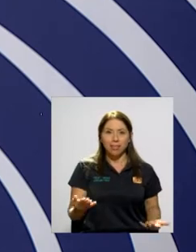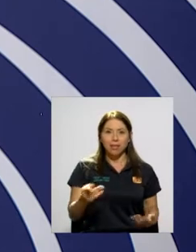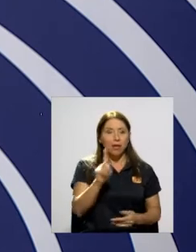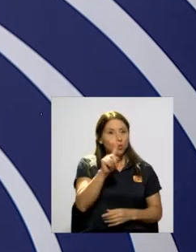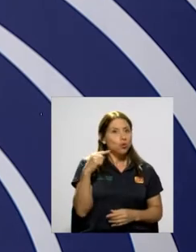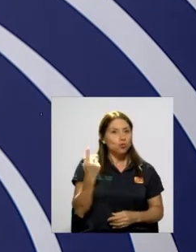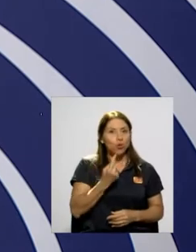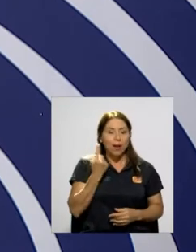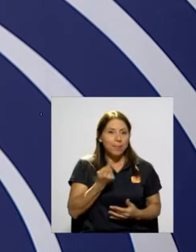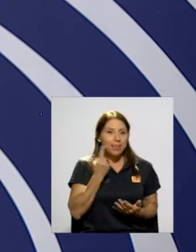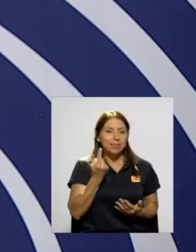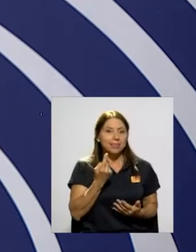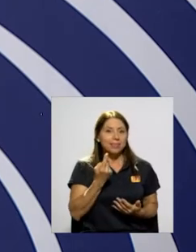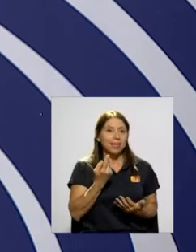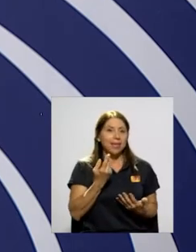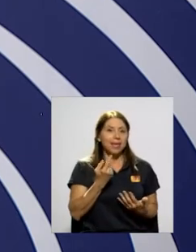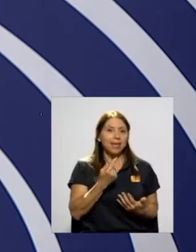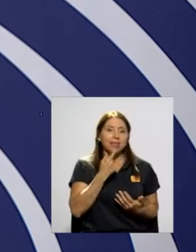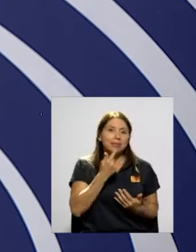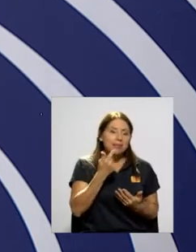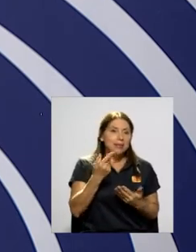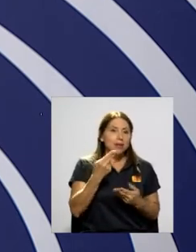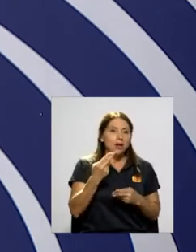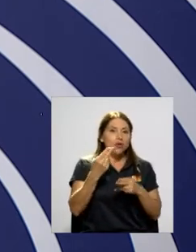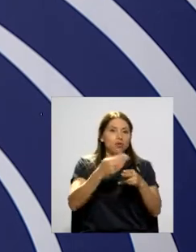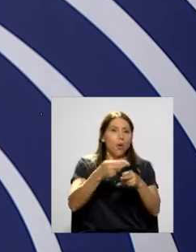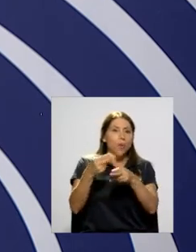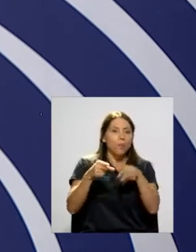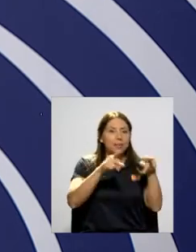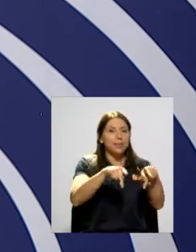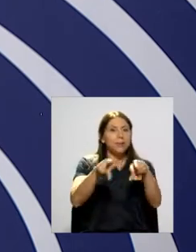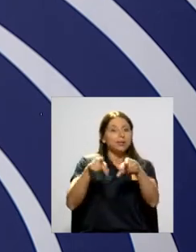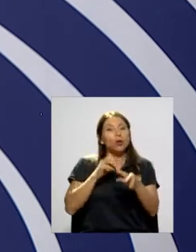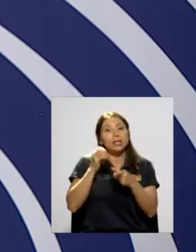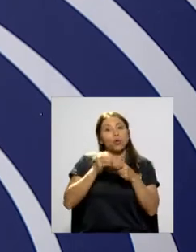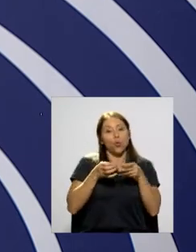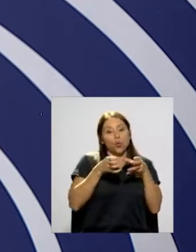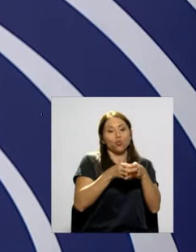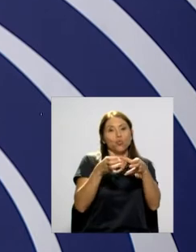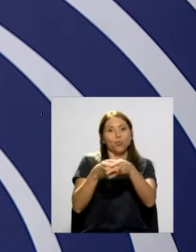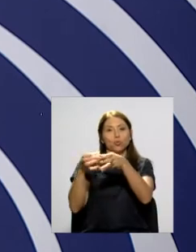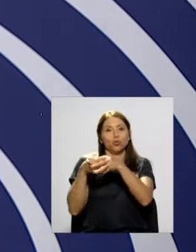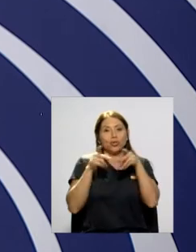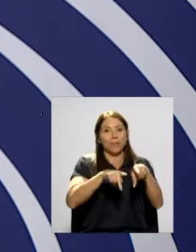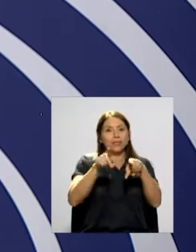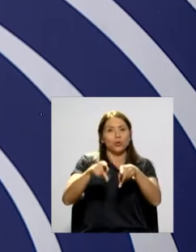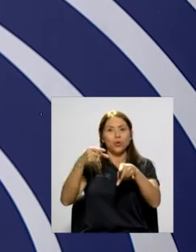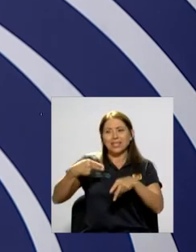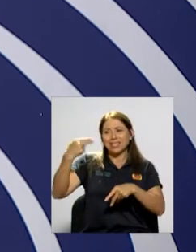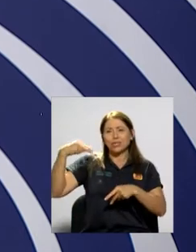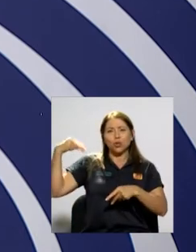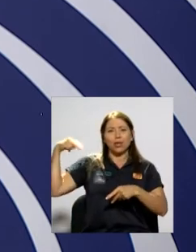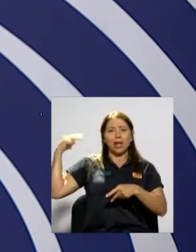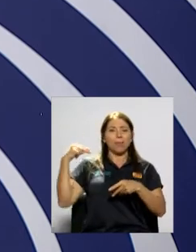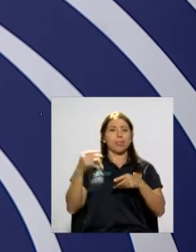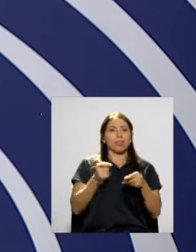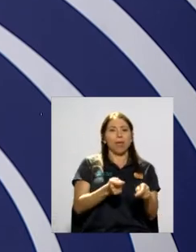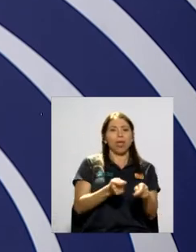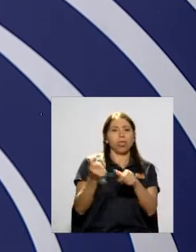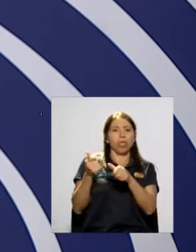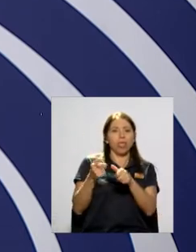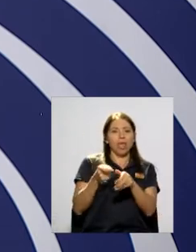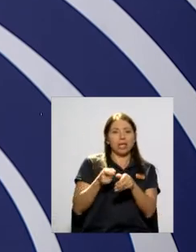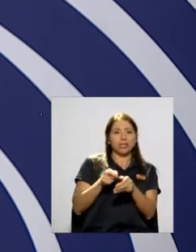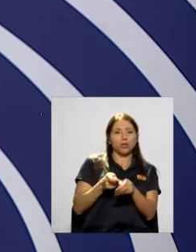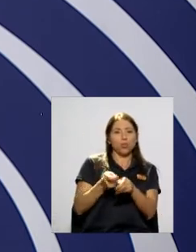por mencionar estos nombres de personas o de poblaciones históricamente excluidas. Pasa entonces por entender cómo se ha construido la